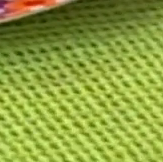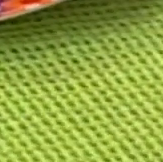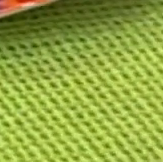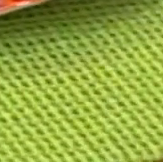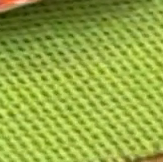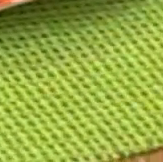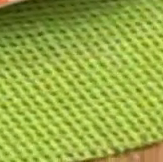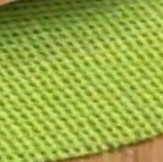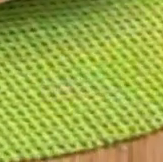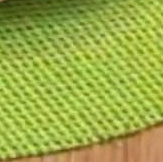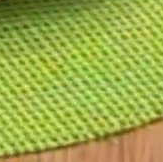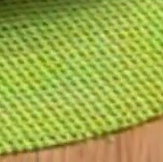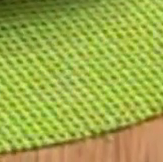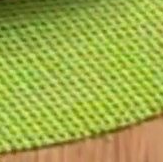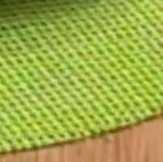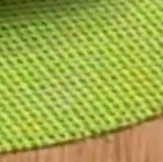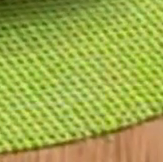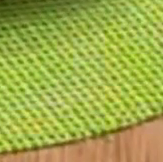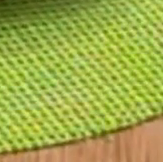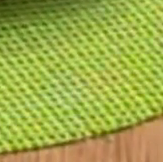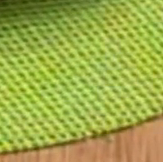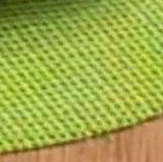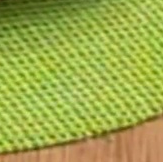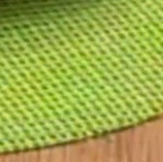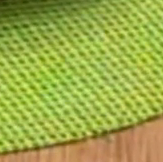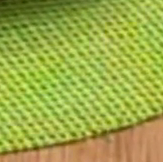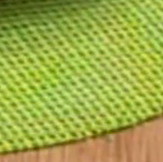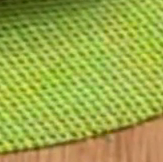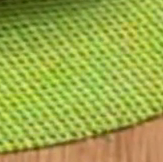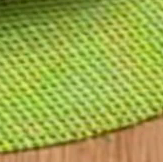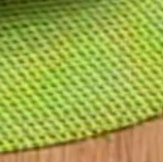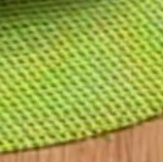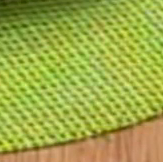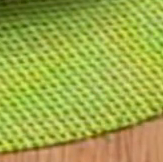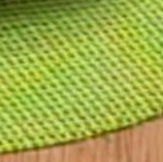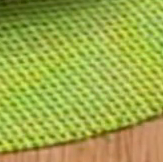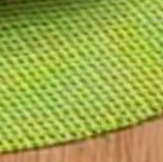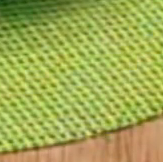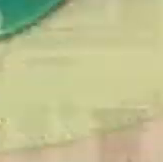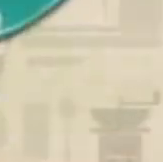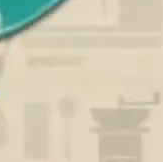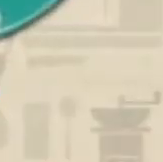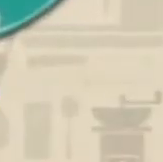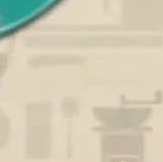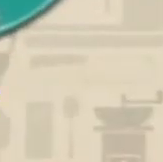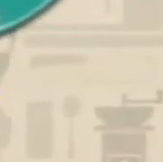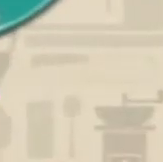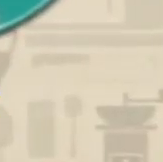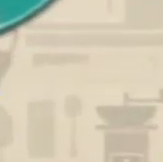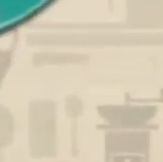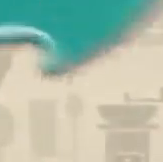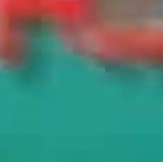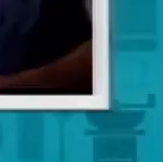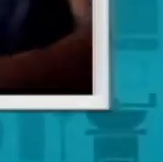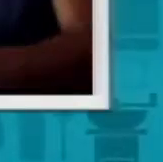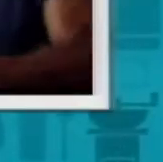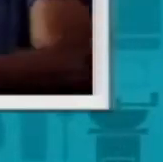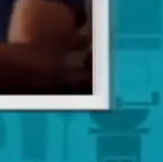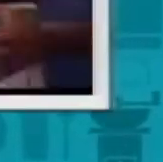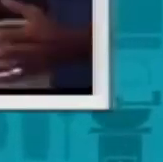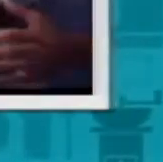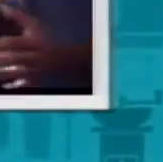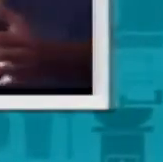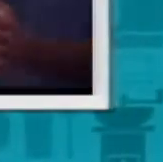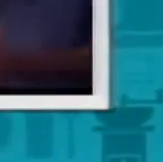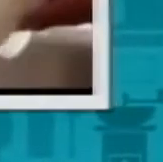Guayaquil, Guayaquil, Guayaquil, un encanto de mi amor. con el auspicio de Prillex,